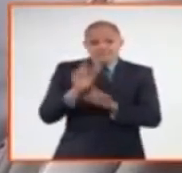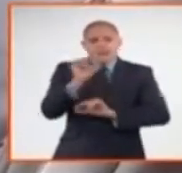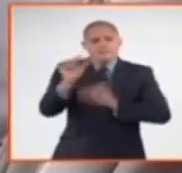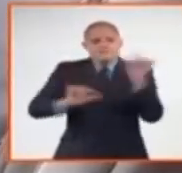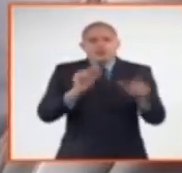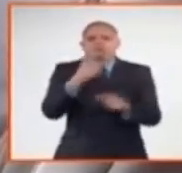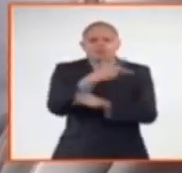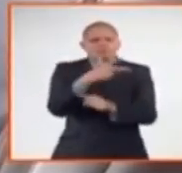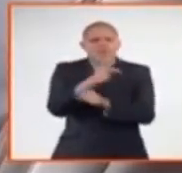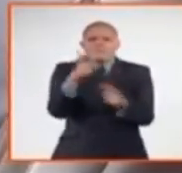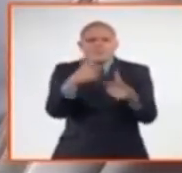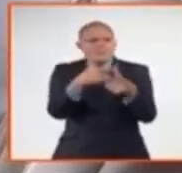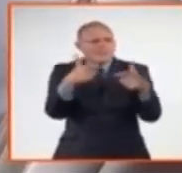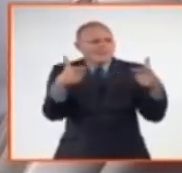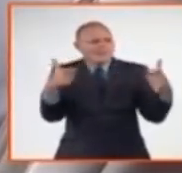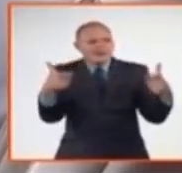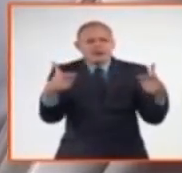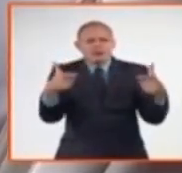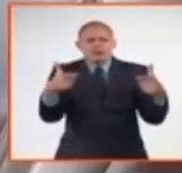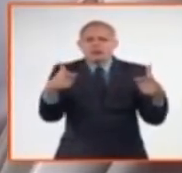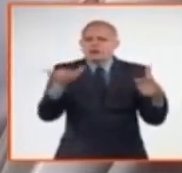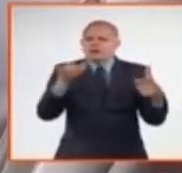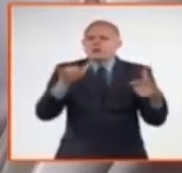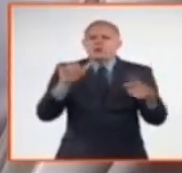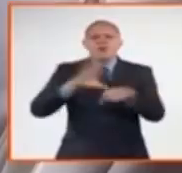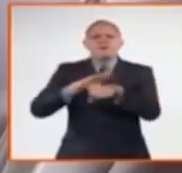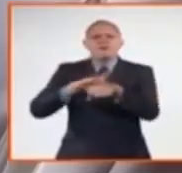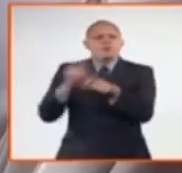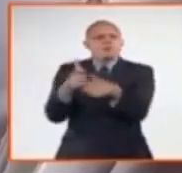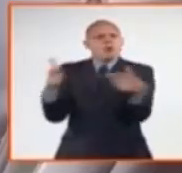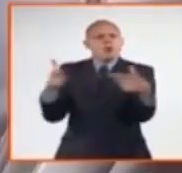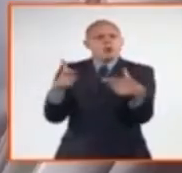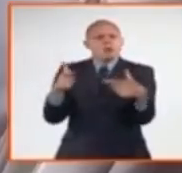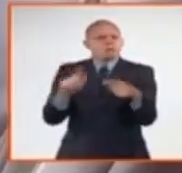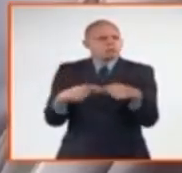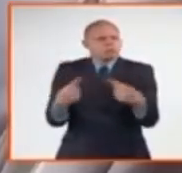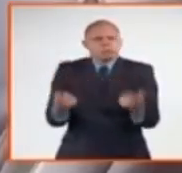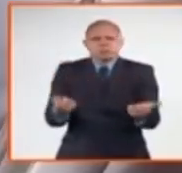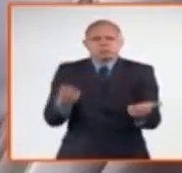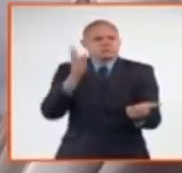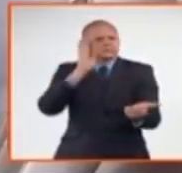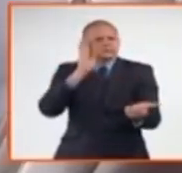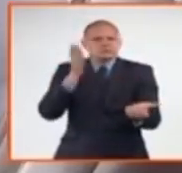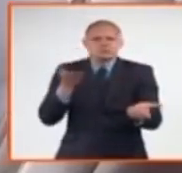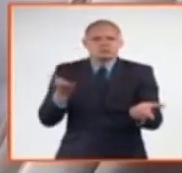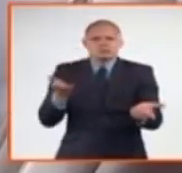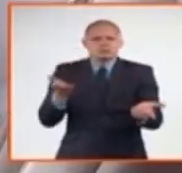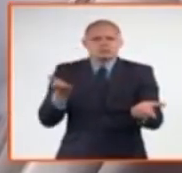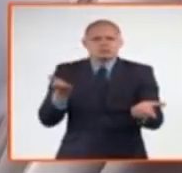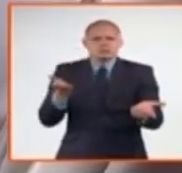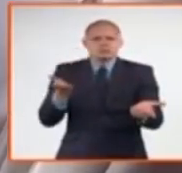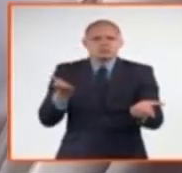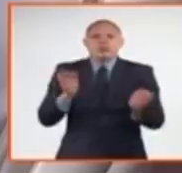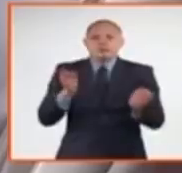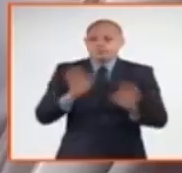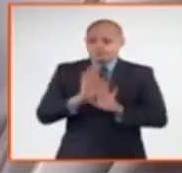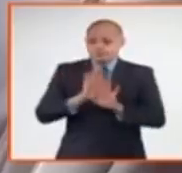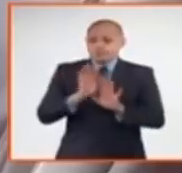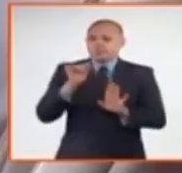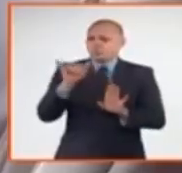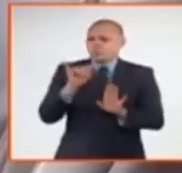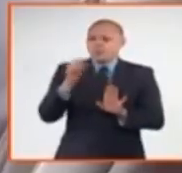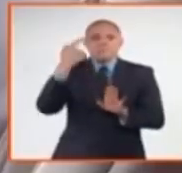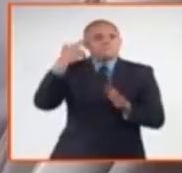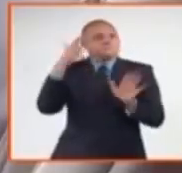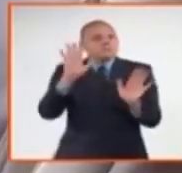presencia cada vez más visible de la vacuna y sin embargo hay una situación epidémica que